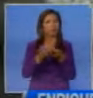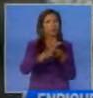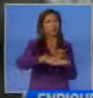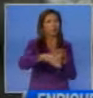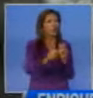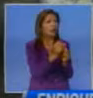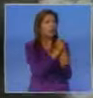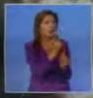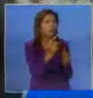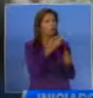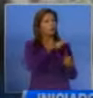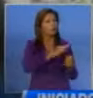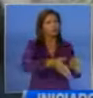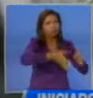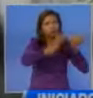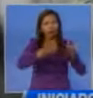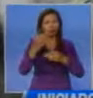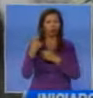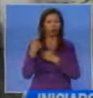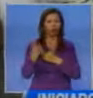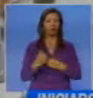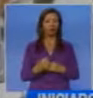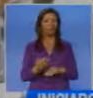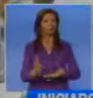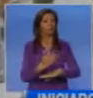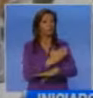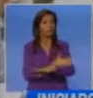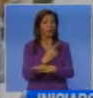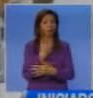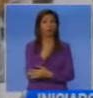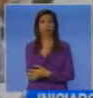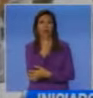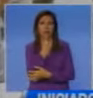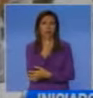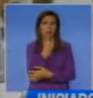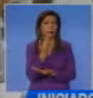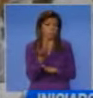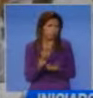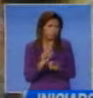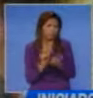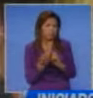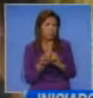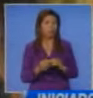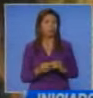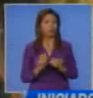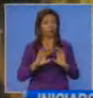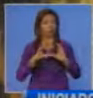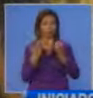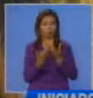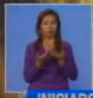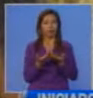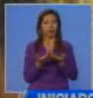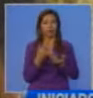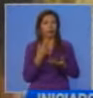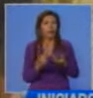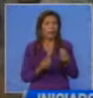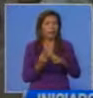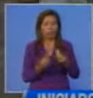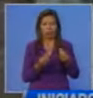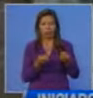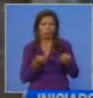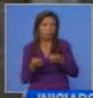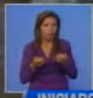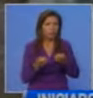decanos. No tuvo el impacto que en algún momento se pensó iba a tener. En cualquier forma, aseguró la comisión, trabajará en alguna acción que impida que los que se